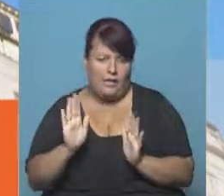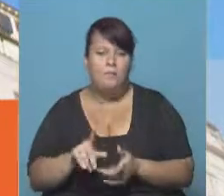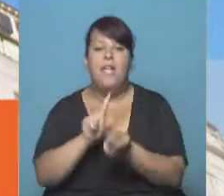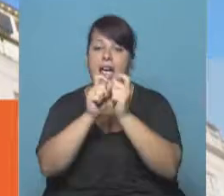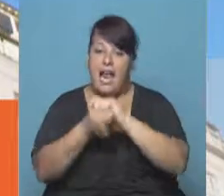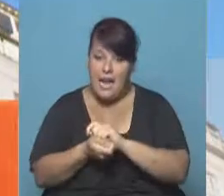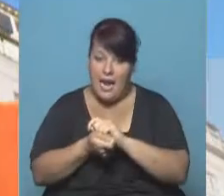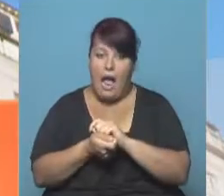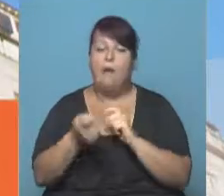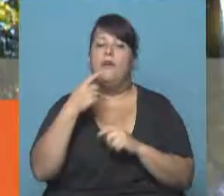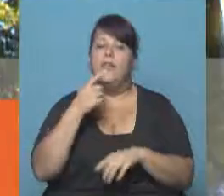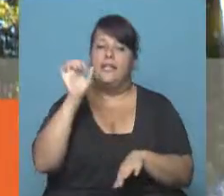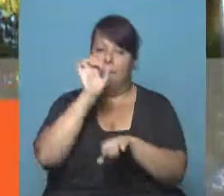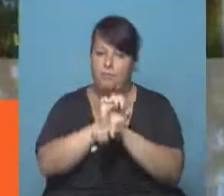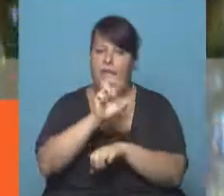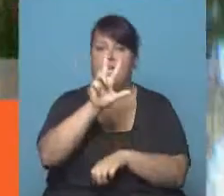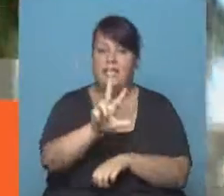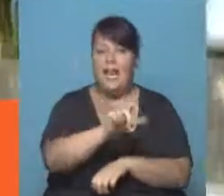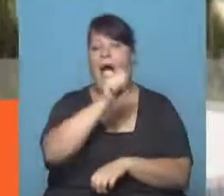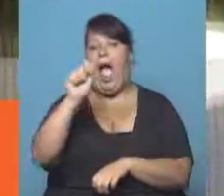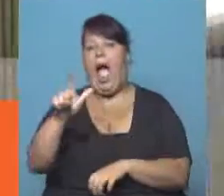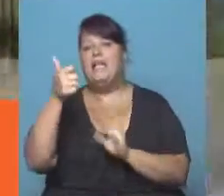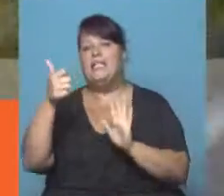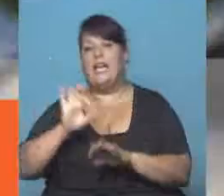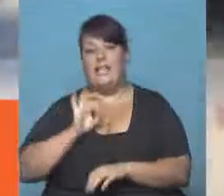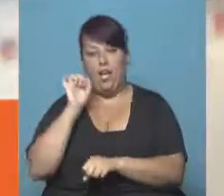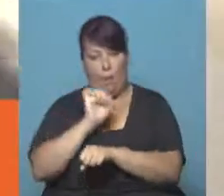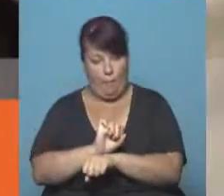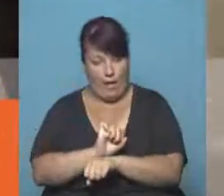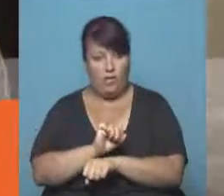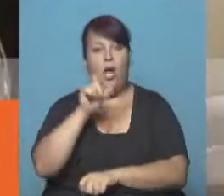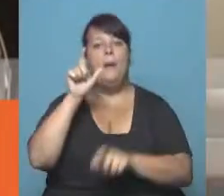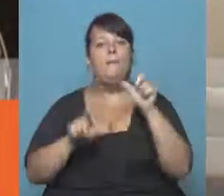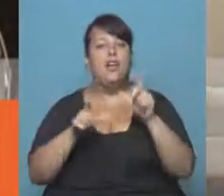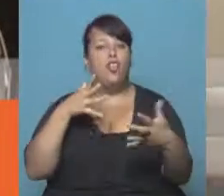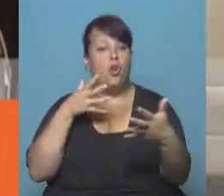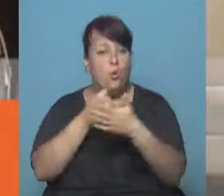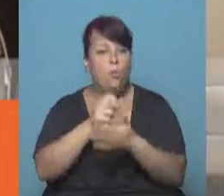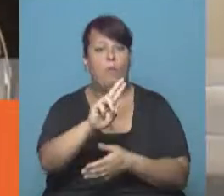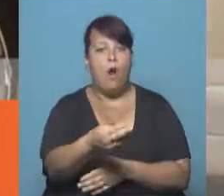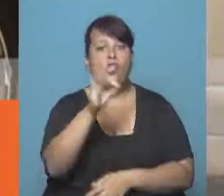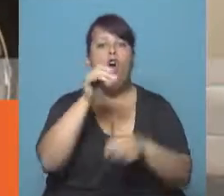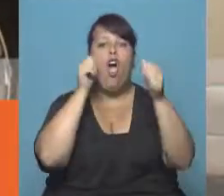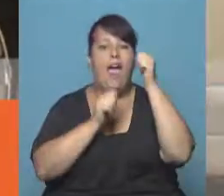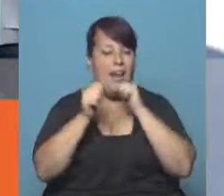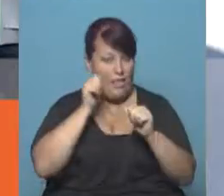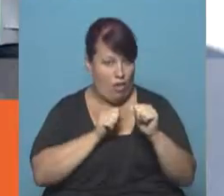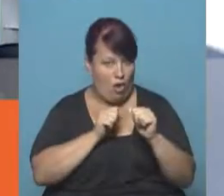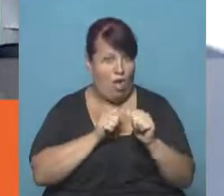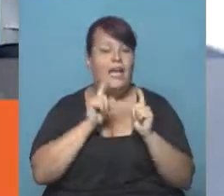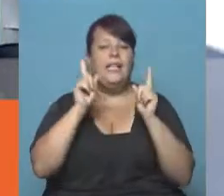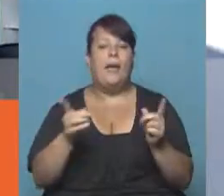modificación establece una pena de tres a seis años de prisión para los que provoquen muerte o lesiones e